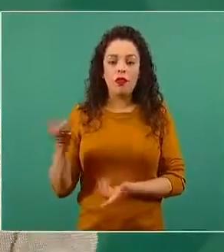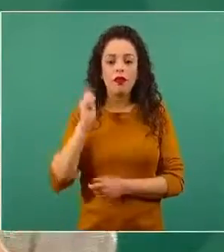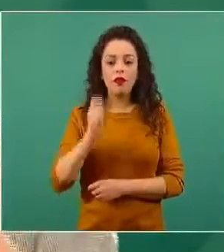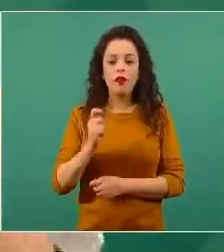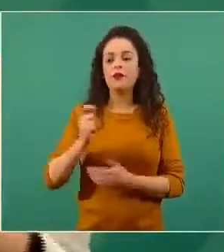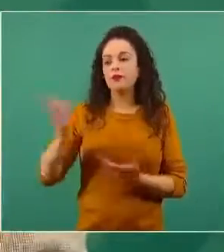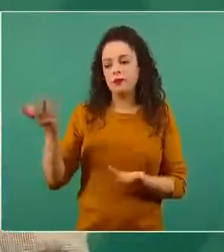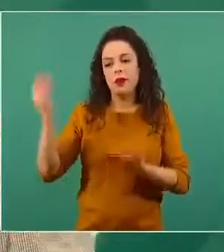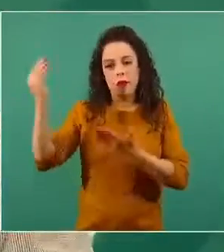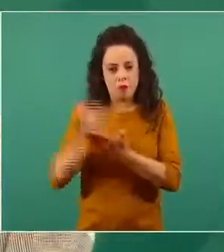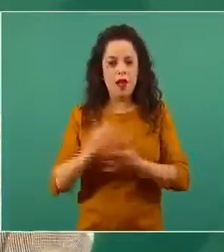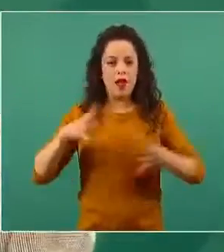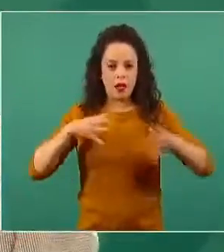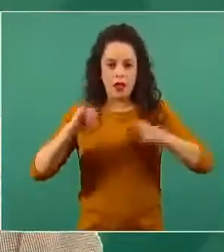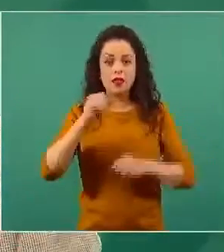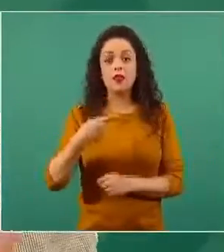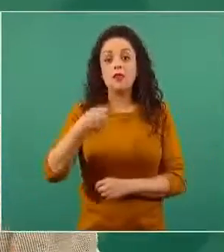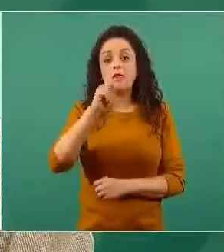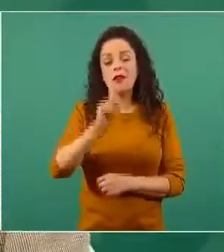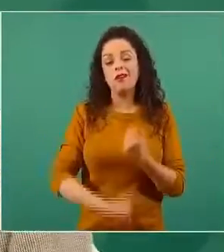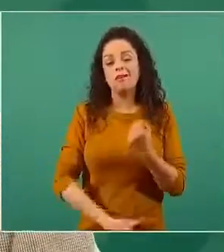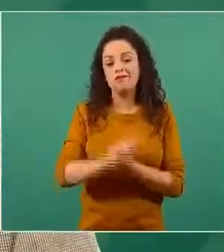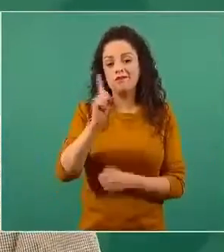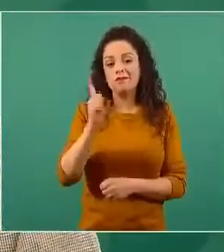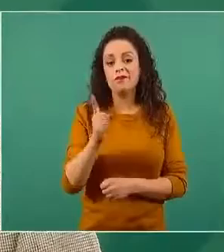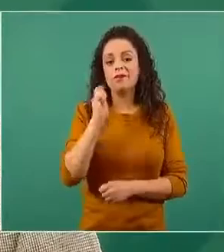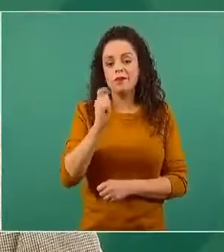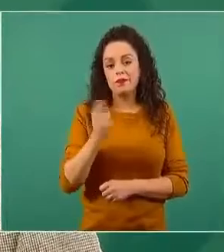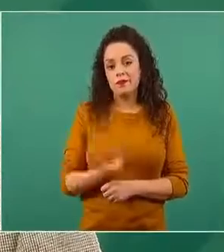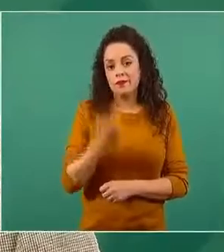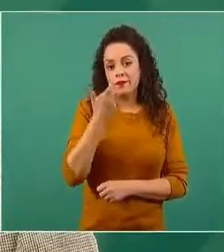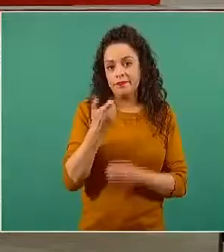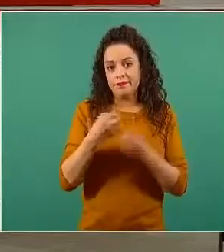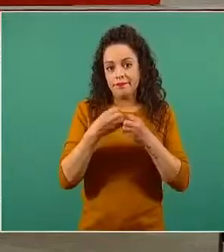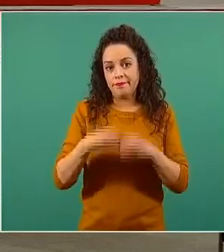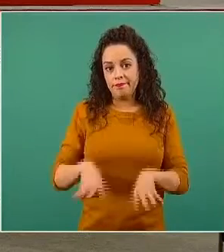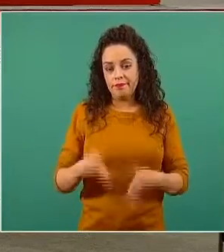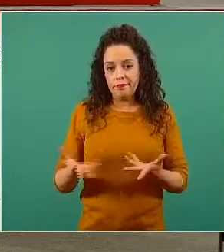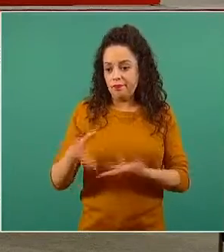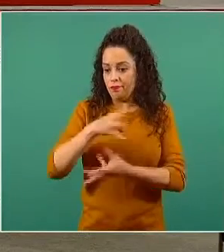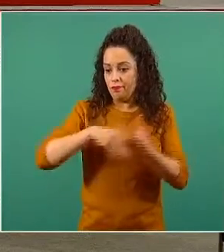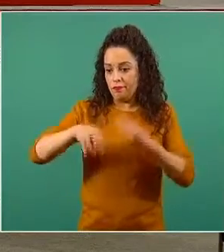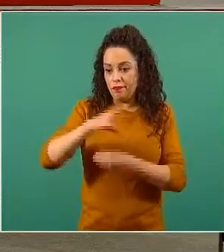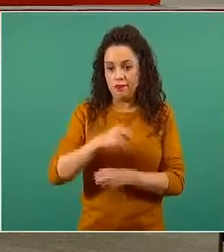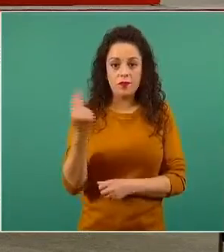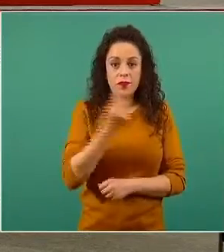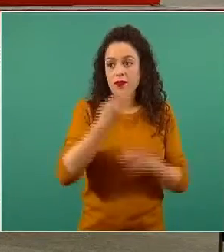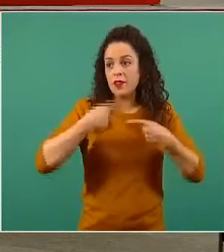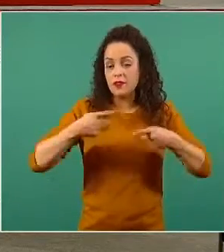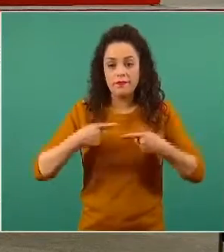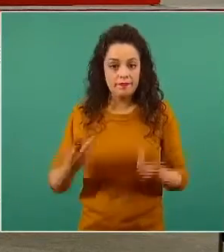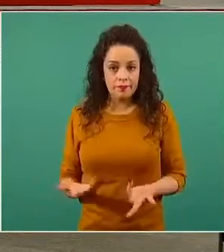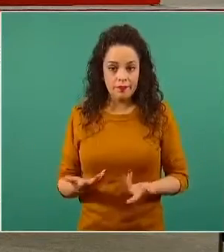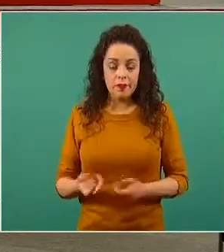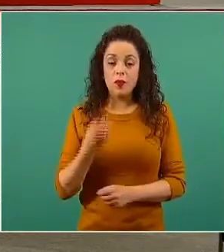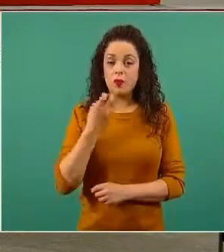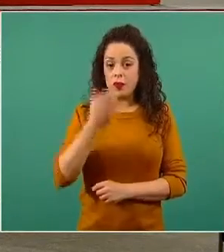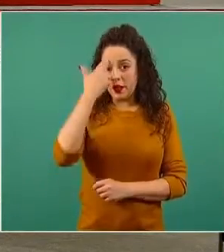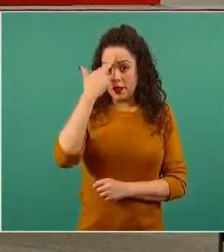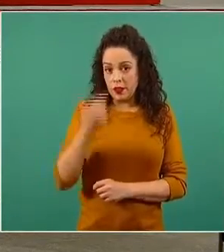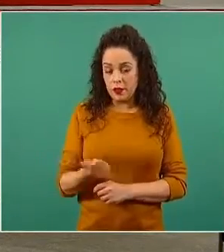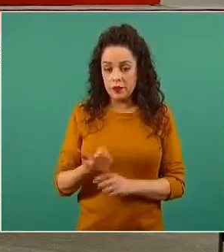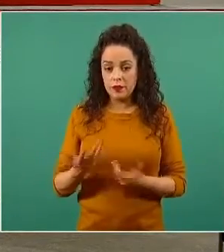pero también tiene una merma social y económica muy importante. Aunado al hecho de que hemos